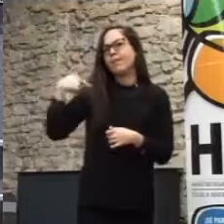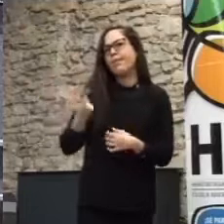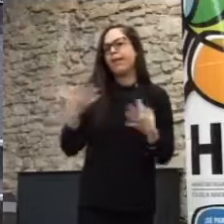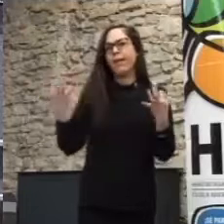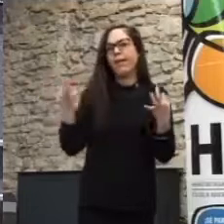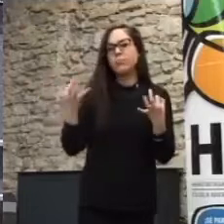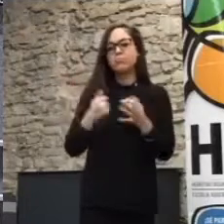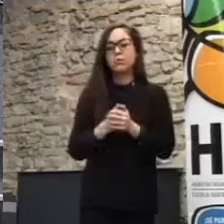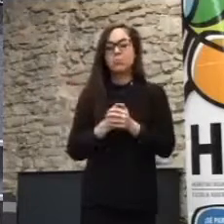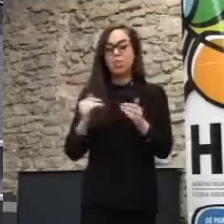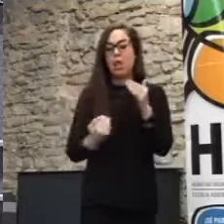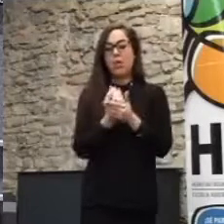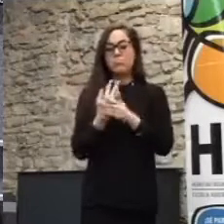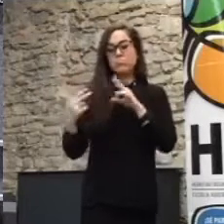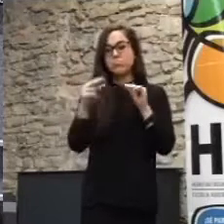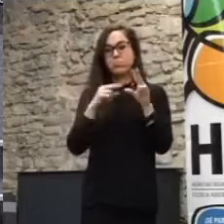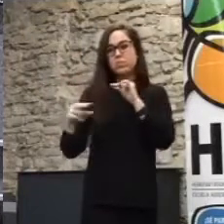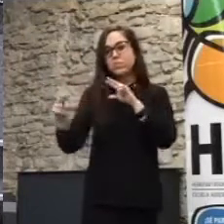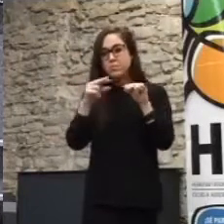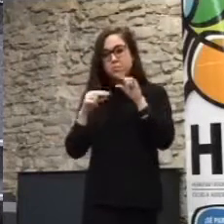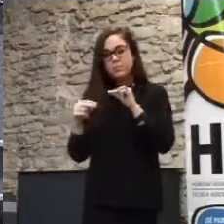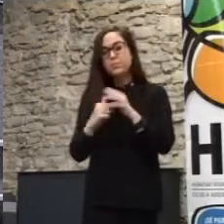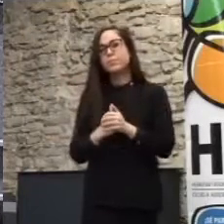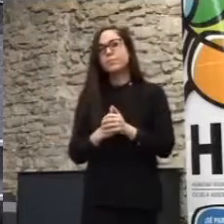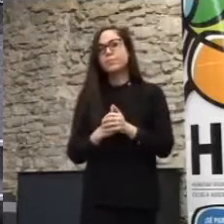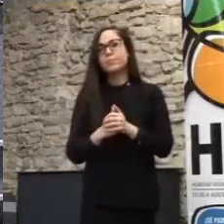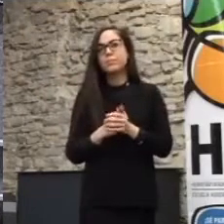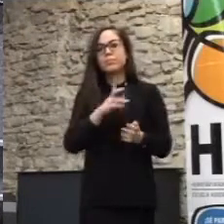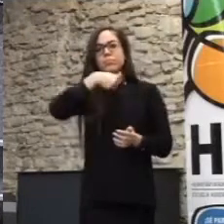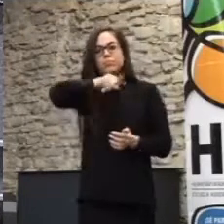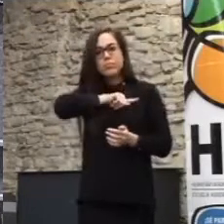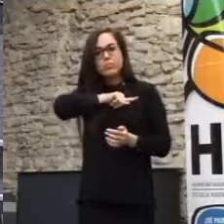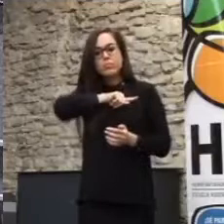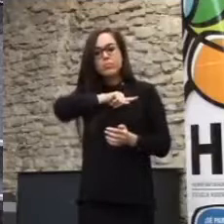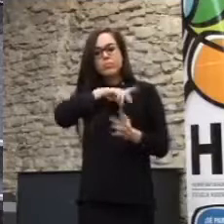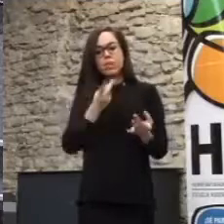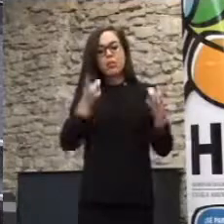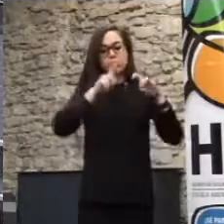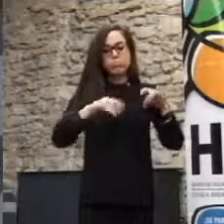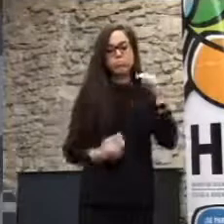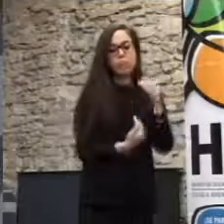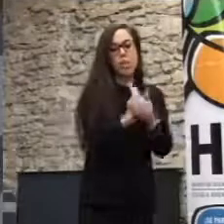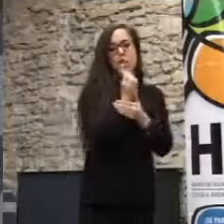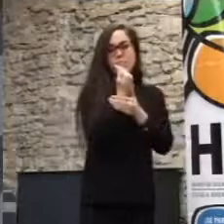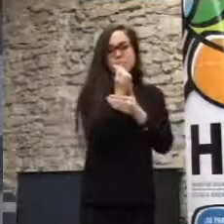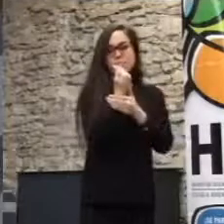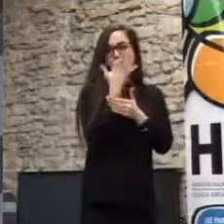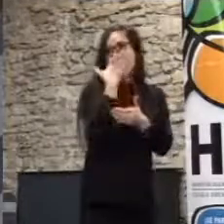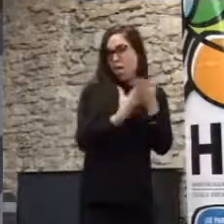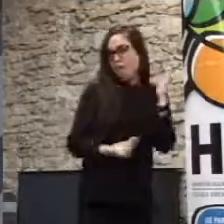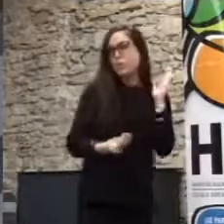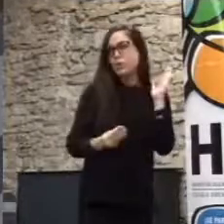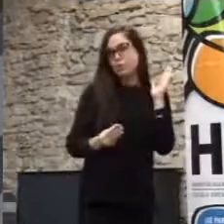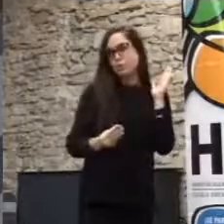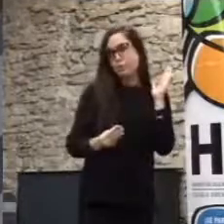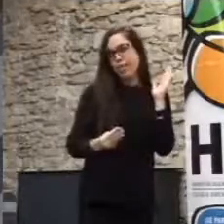la mañana, pero bueno, eso se puede desmontar en cualquier momento. Tenemos una reunión pronto por la mañana, bueno, pronto para el horario periodístico, que es